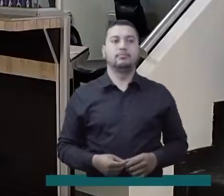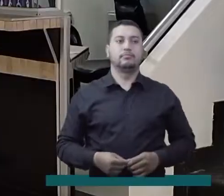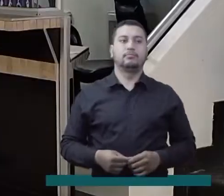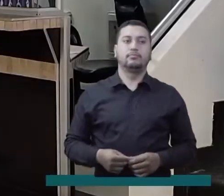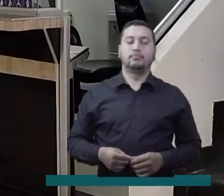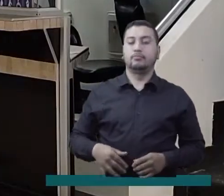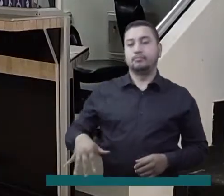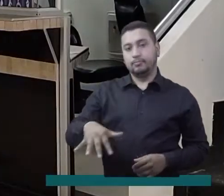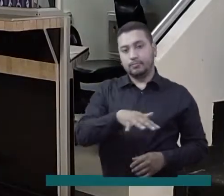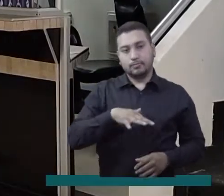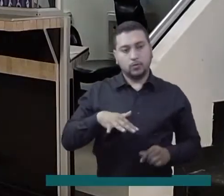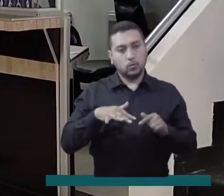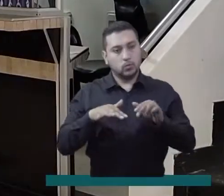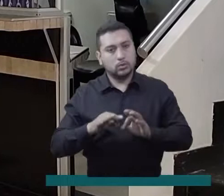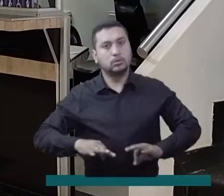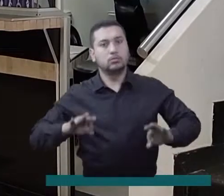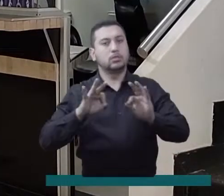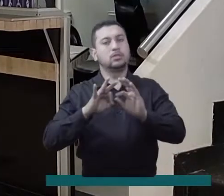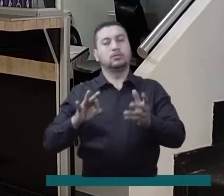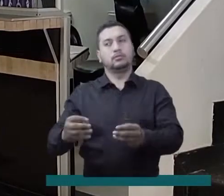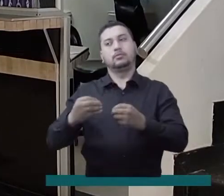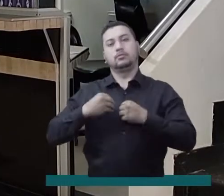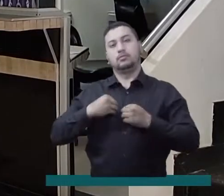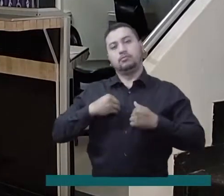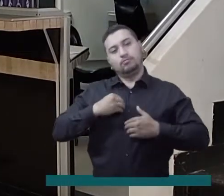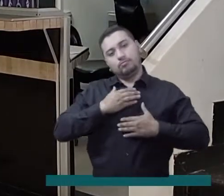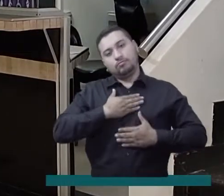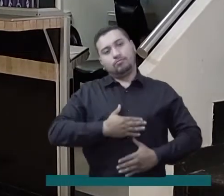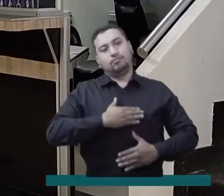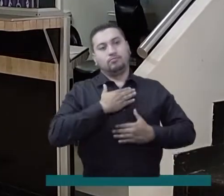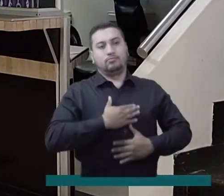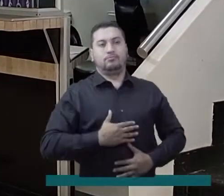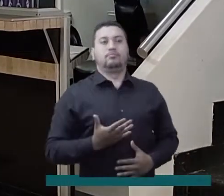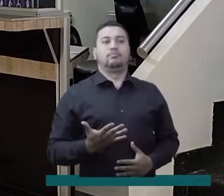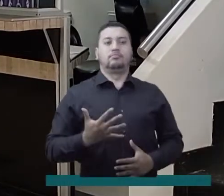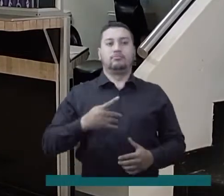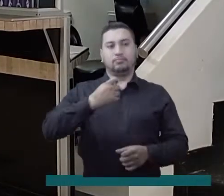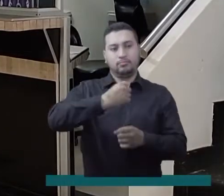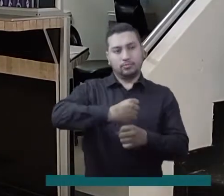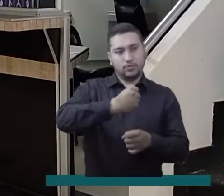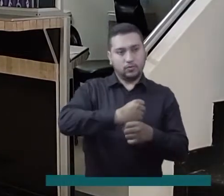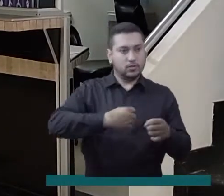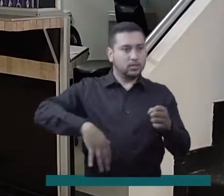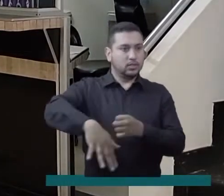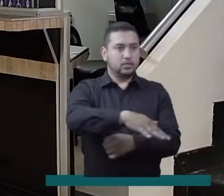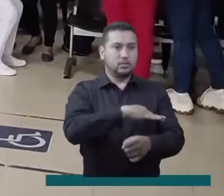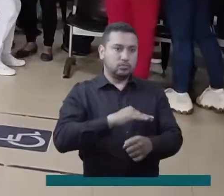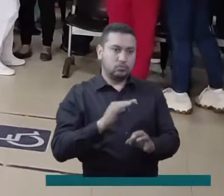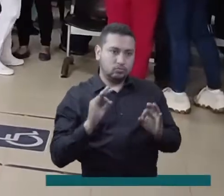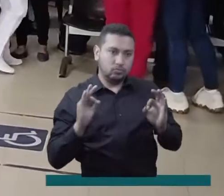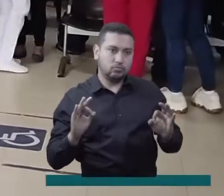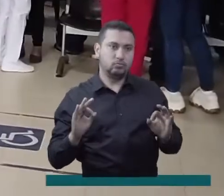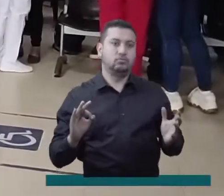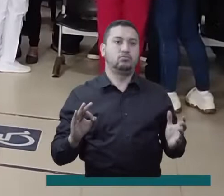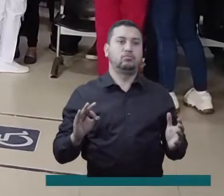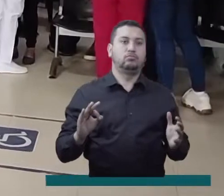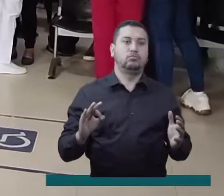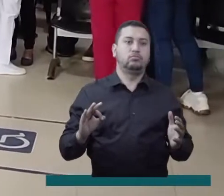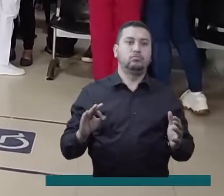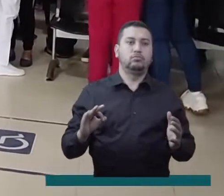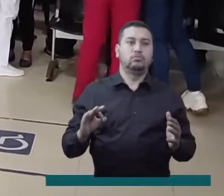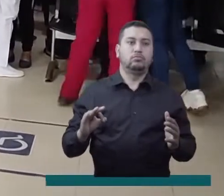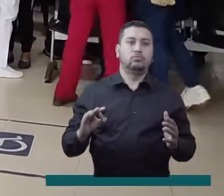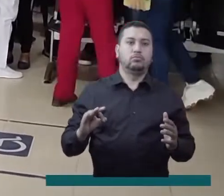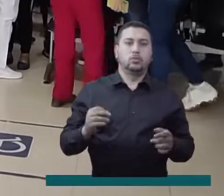Los espacios son importantes pues porque ayudan a relajar el ambiente laboral, también nos ayuda cuando está